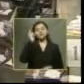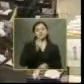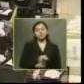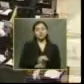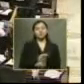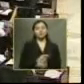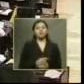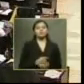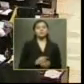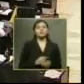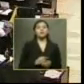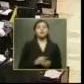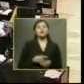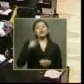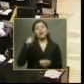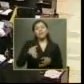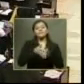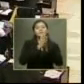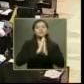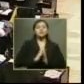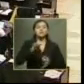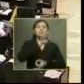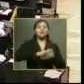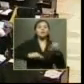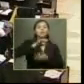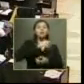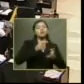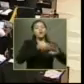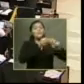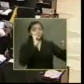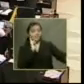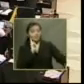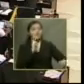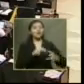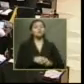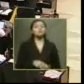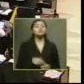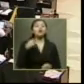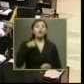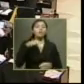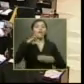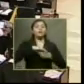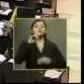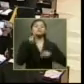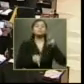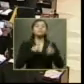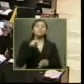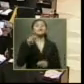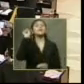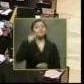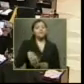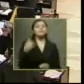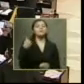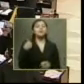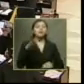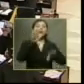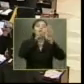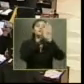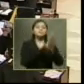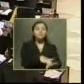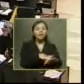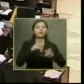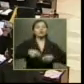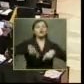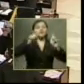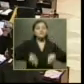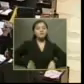cuando dice la petición de revocatoria del mandato de los dignatarios de elección popular debe contar con el respaldo de las